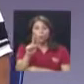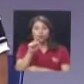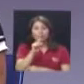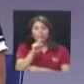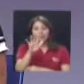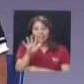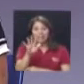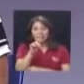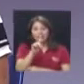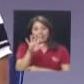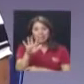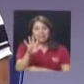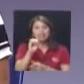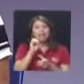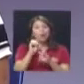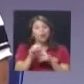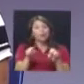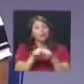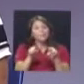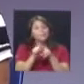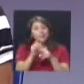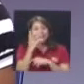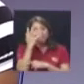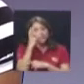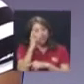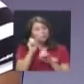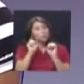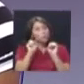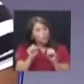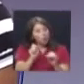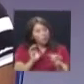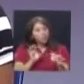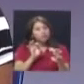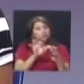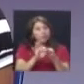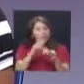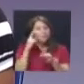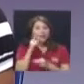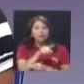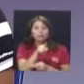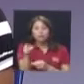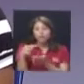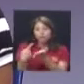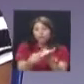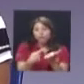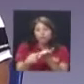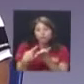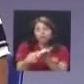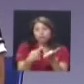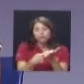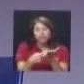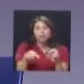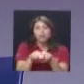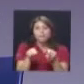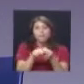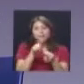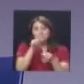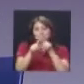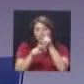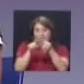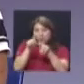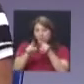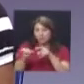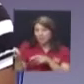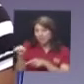y puede escribirnos a nuestra página de facebook para que nos hagan sus comentarios y preguntas a las expertas que